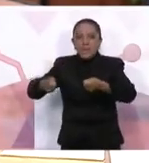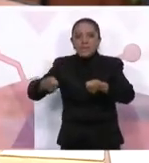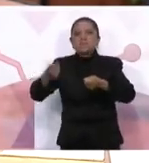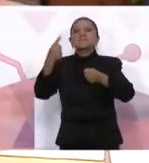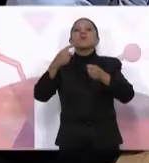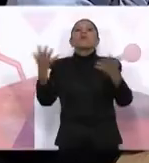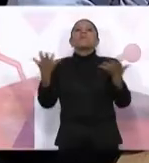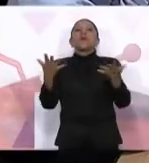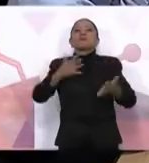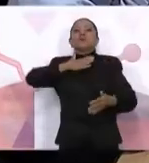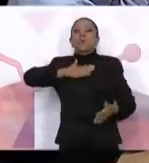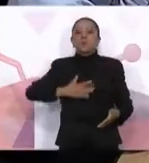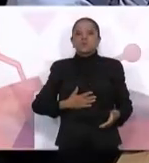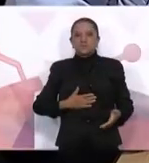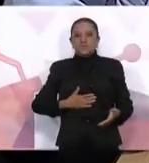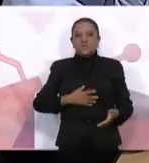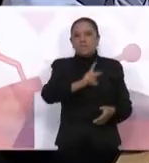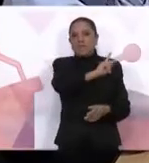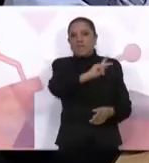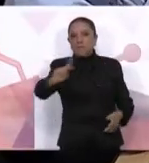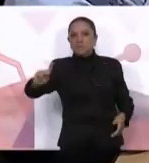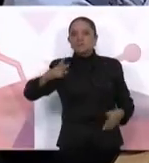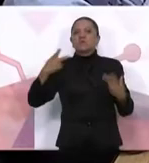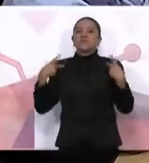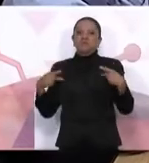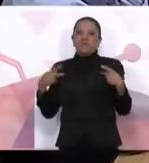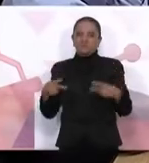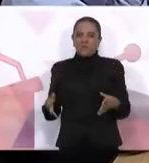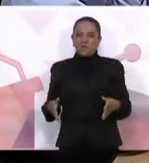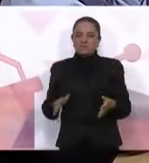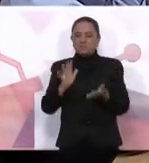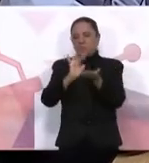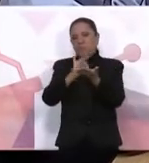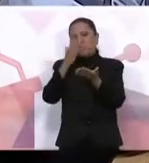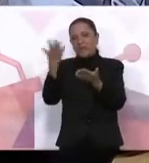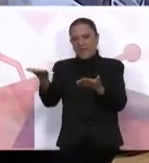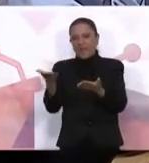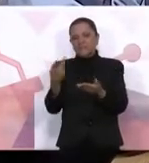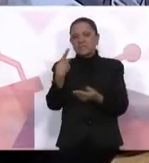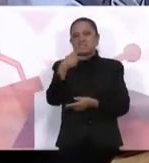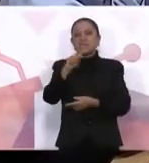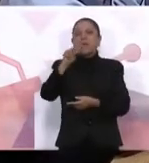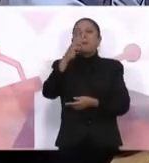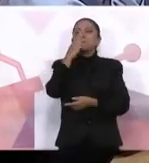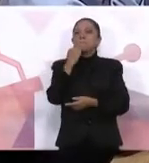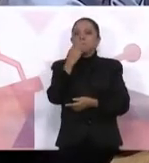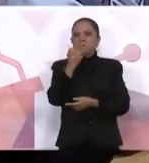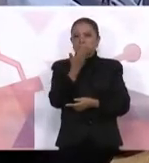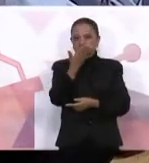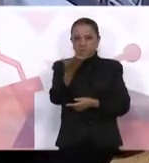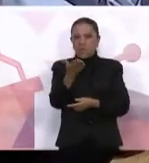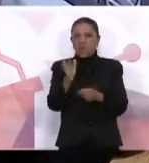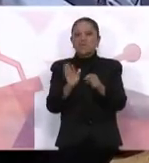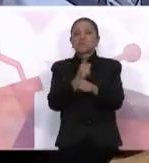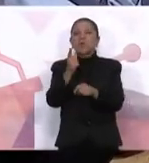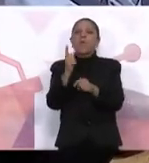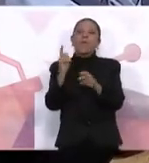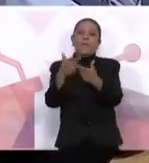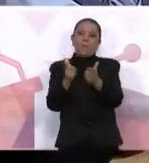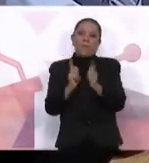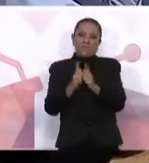personas gracias candidato del partido humanista mario rojas abrimos entonces ahora sí esta ronda de réplicas quien gusta hacer uso de la palabra